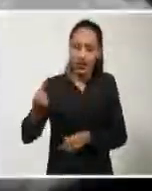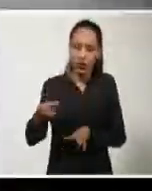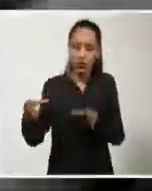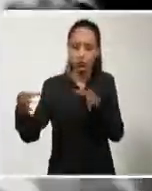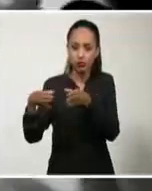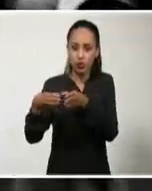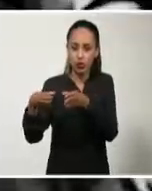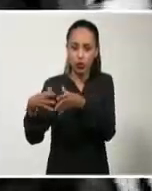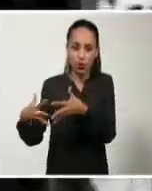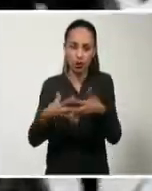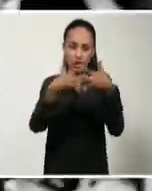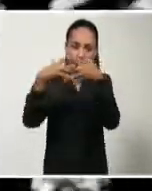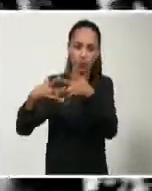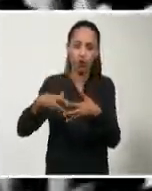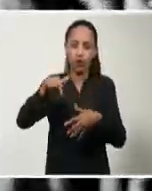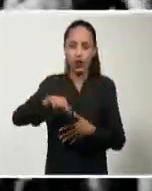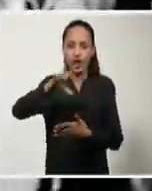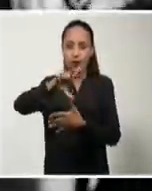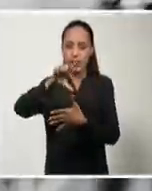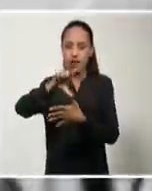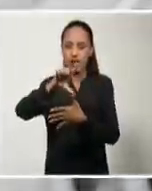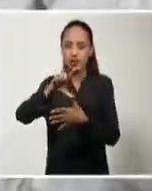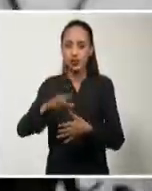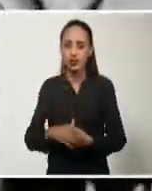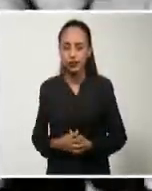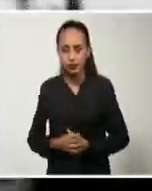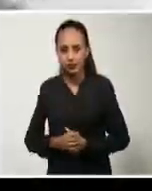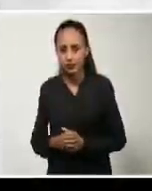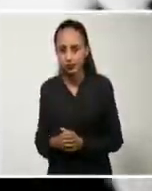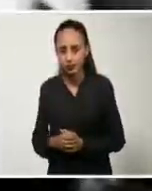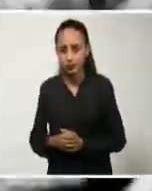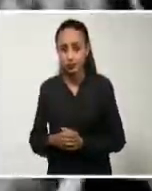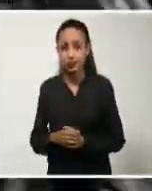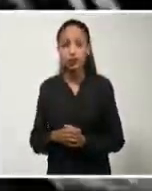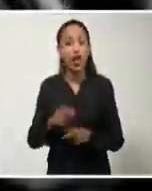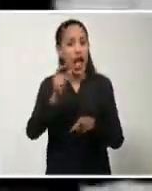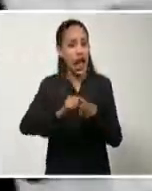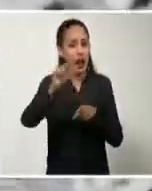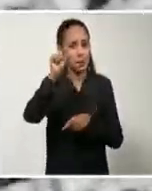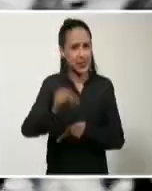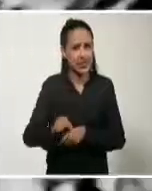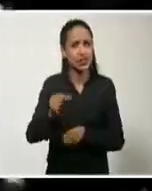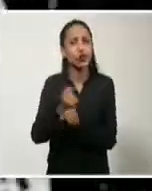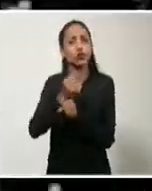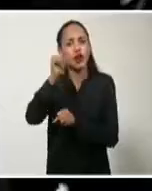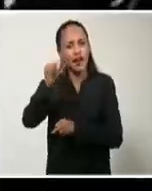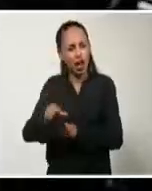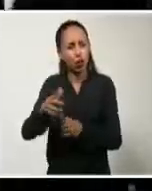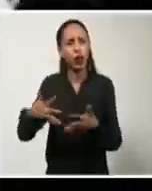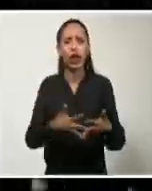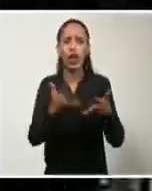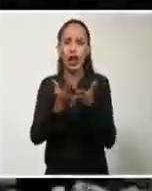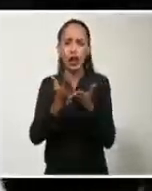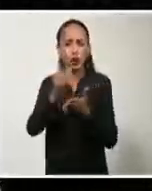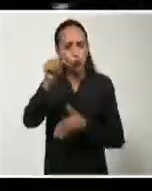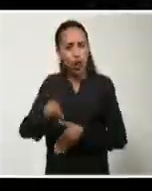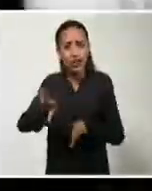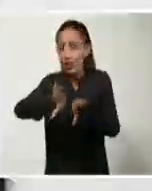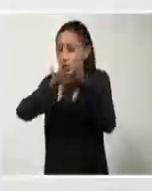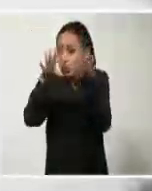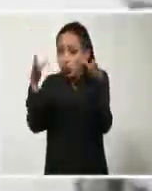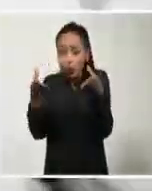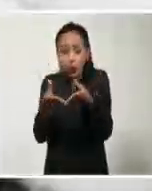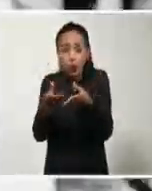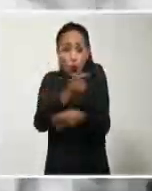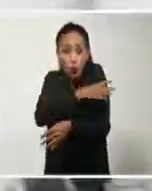América Latina. Frente a la agresión externa, obreros, campesinos, estudiantes, el pueblo todo,